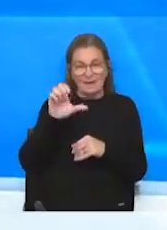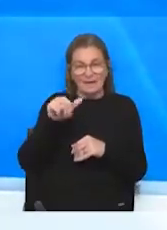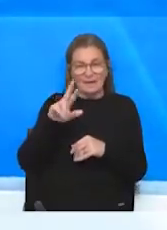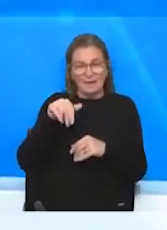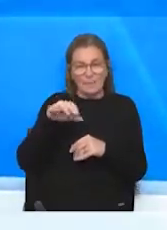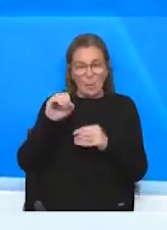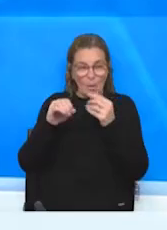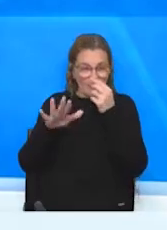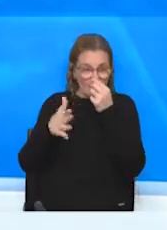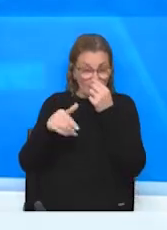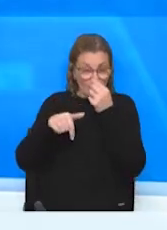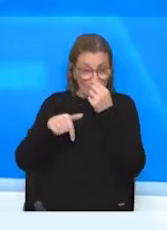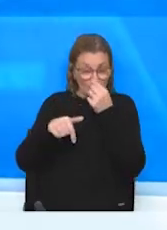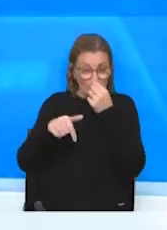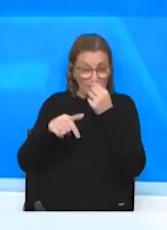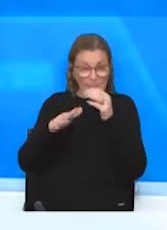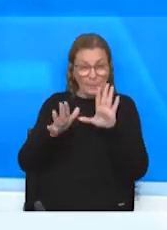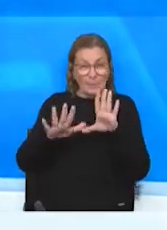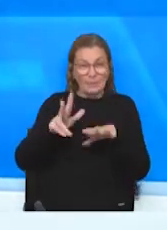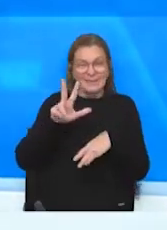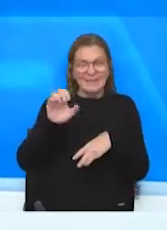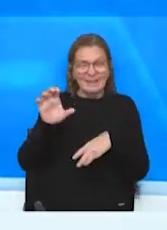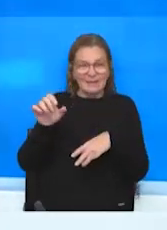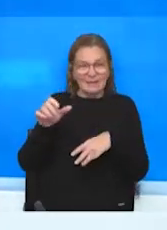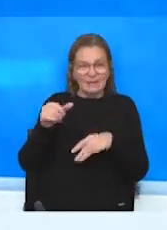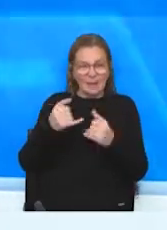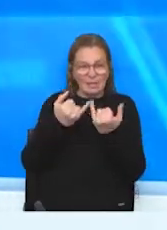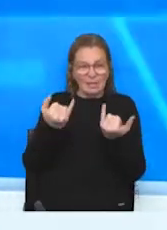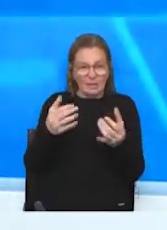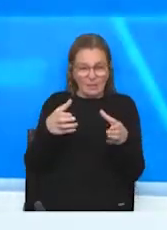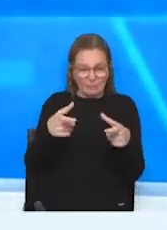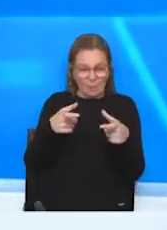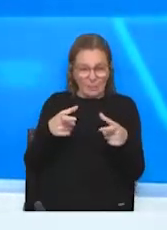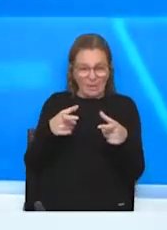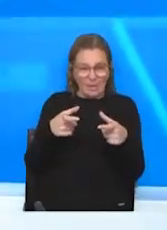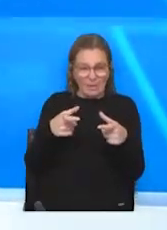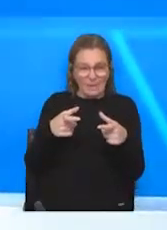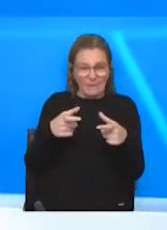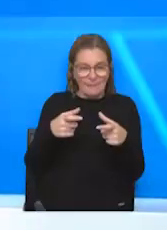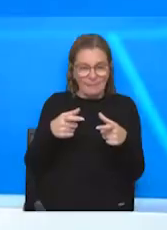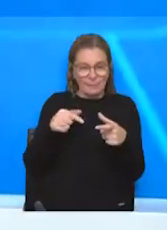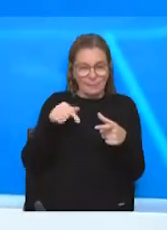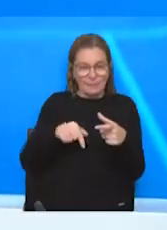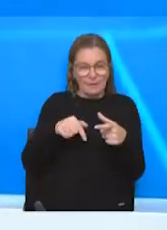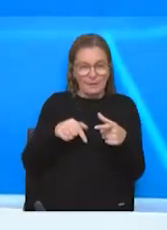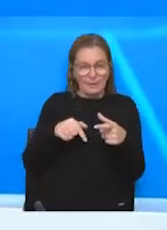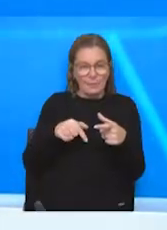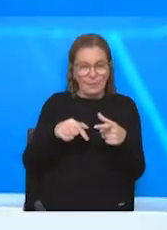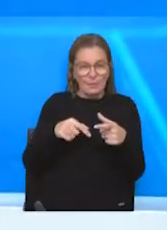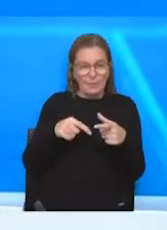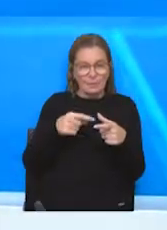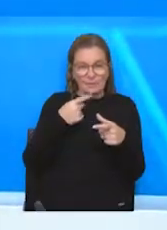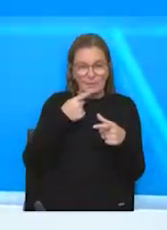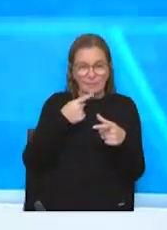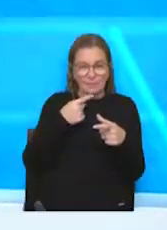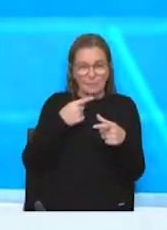entorno de hoy ahora en entorno de 300 400 porciones por día eso hay aquí después hay un como un cinturón que